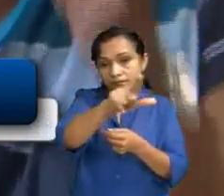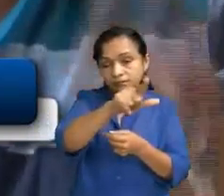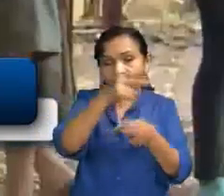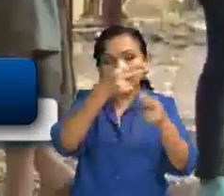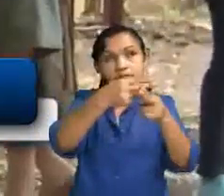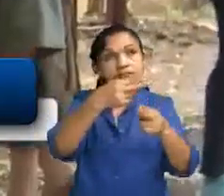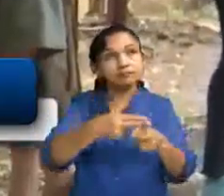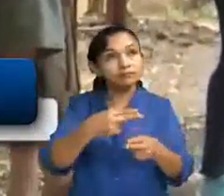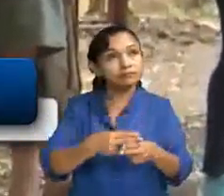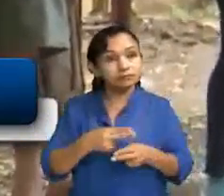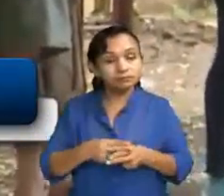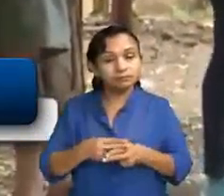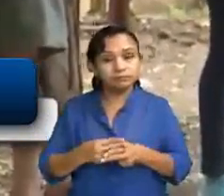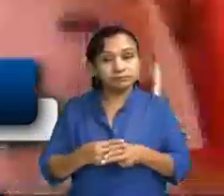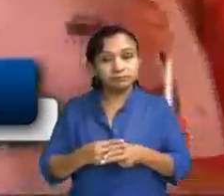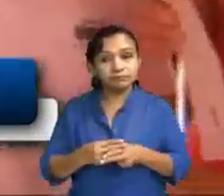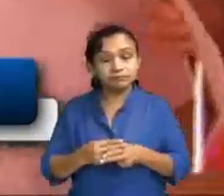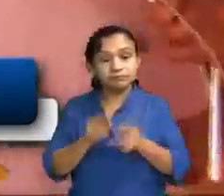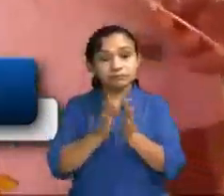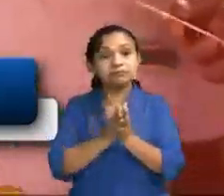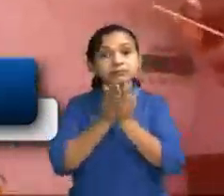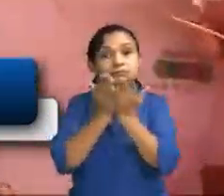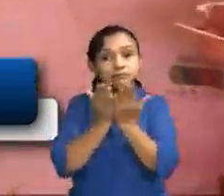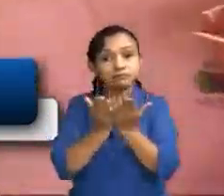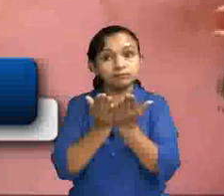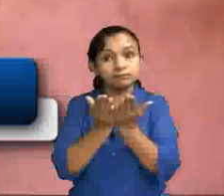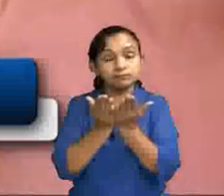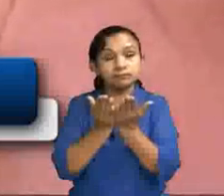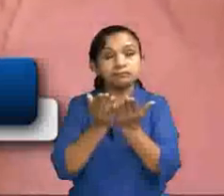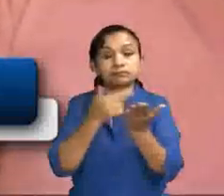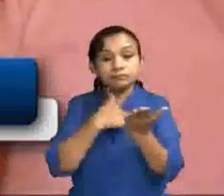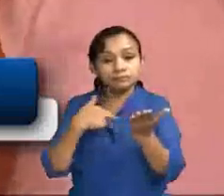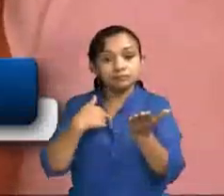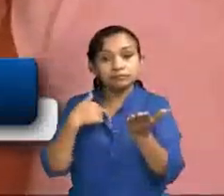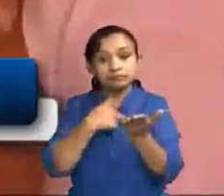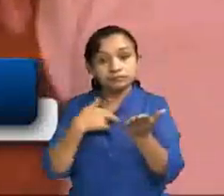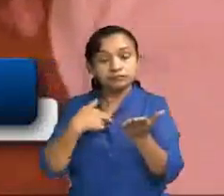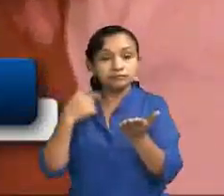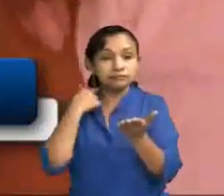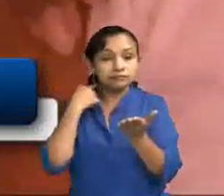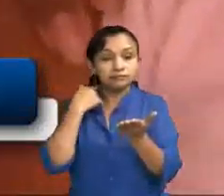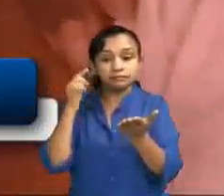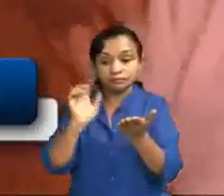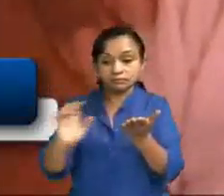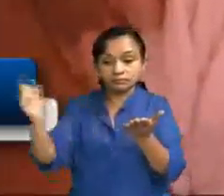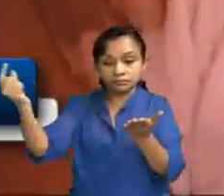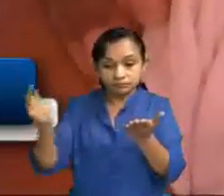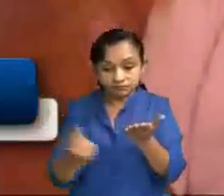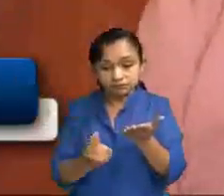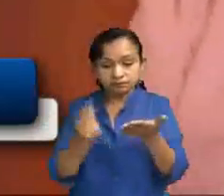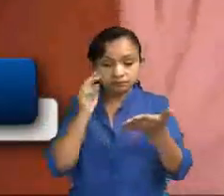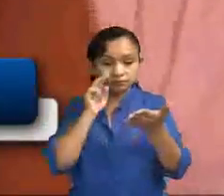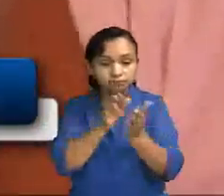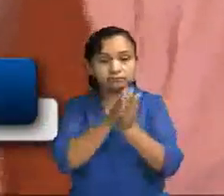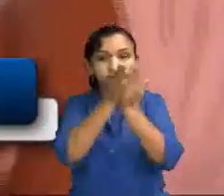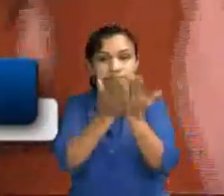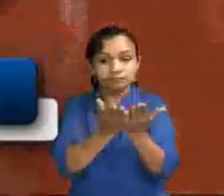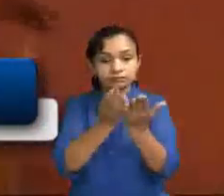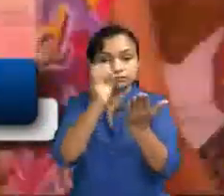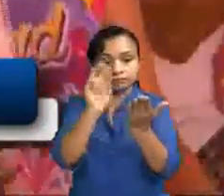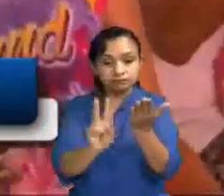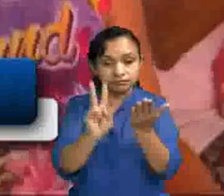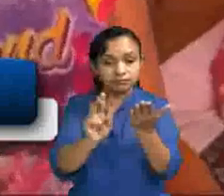anotamos. Entonces, en esos libros vamos actualizando, cada que el niño nos llega a vacunar, nosotros actualizamos la segunda dosis